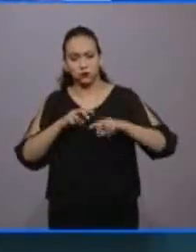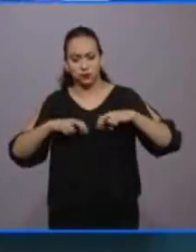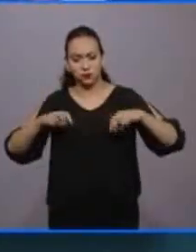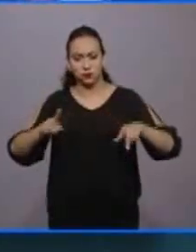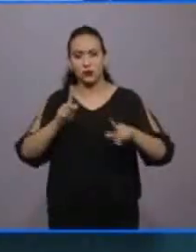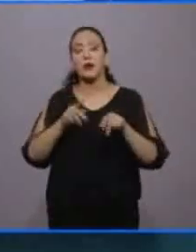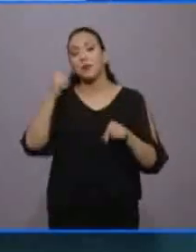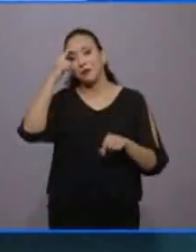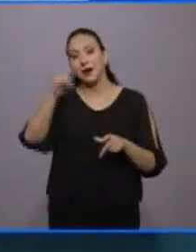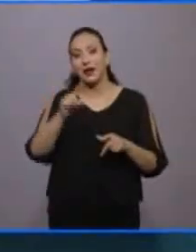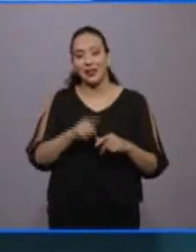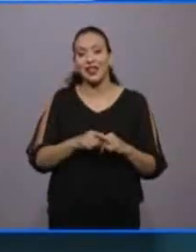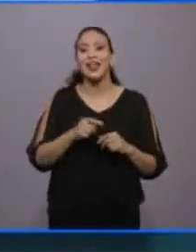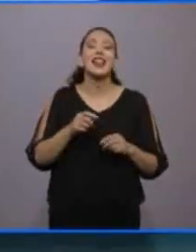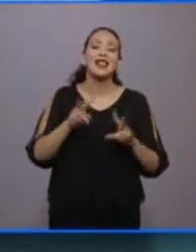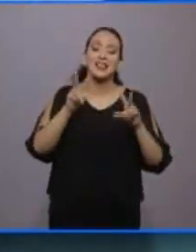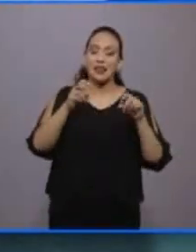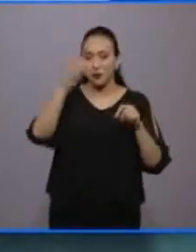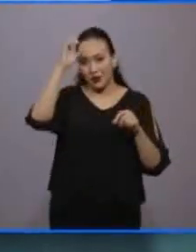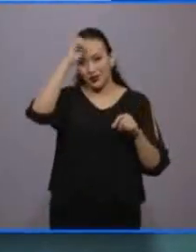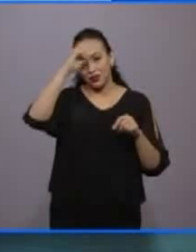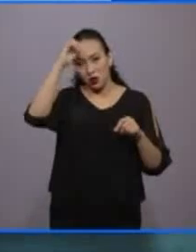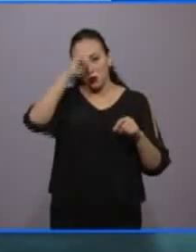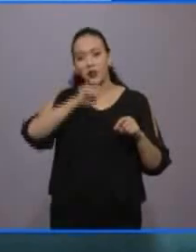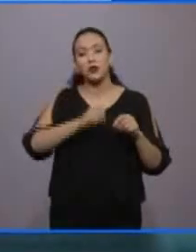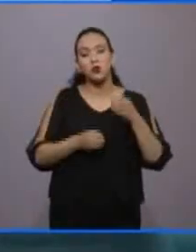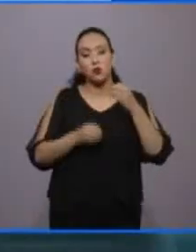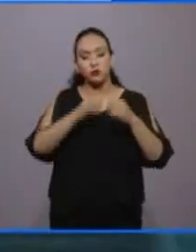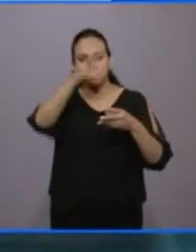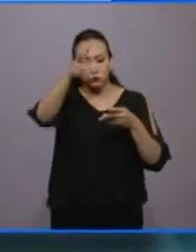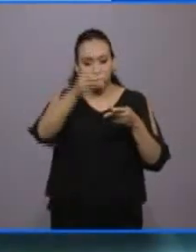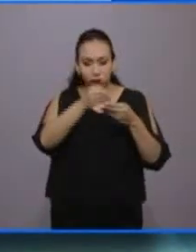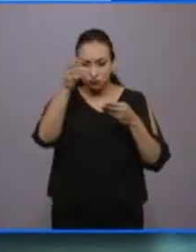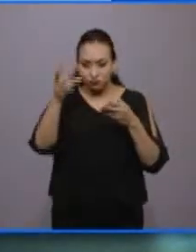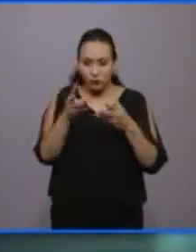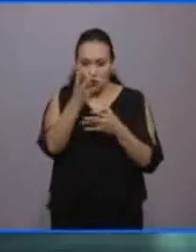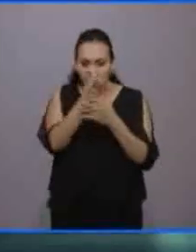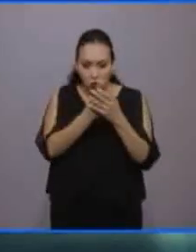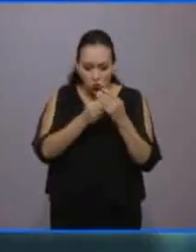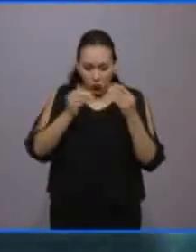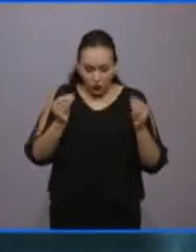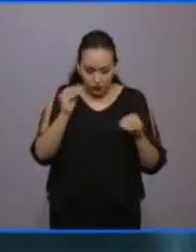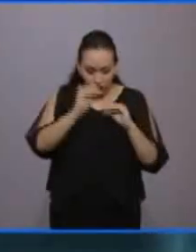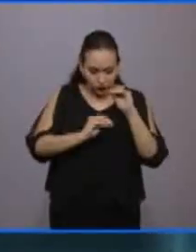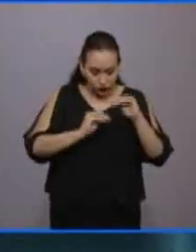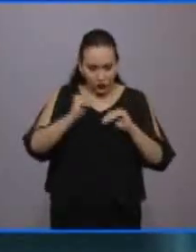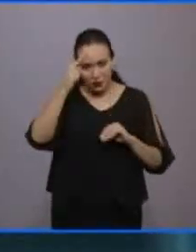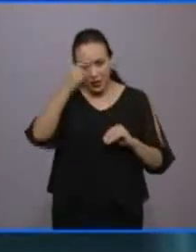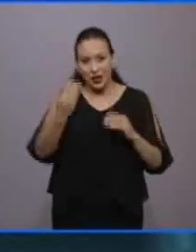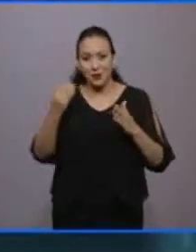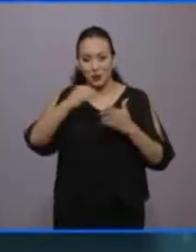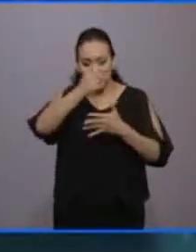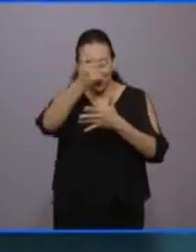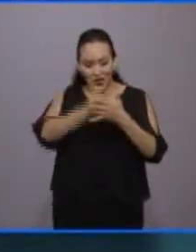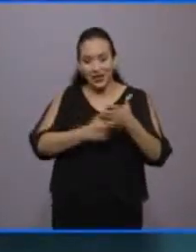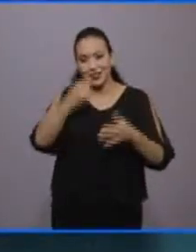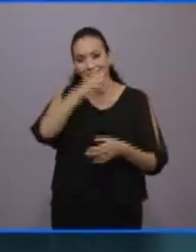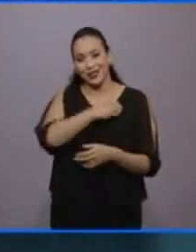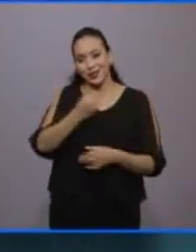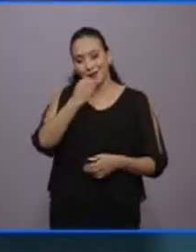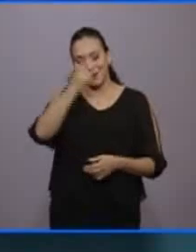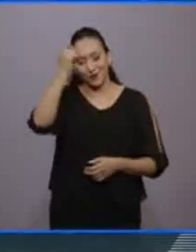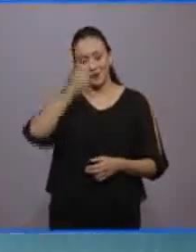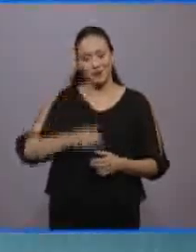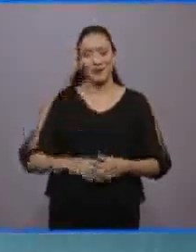de homologar criterios administrativos y jurisdiccionales, así como dar seguimiento a la implementación del Registro Nacional de Obligaciones